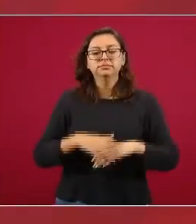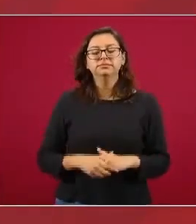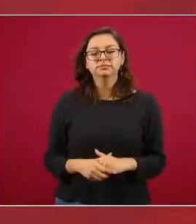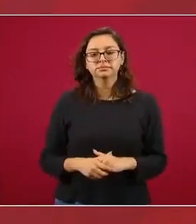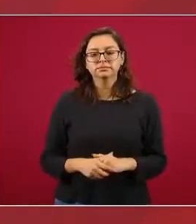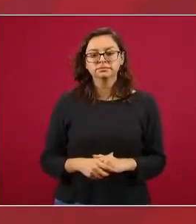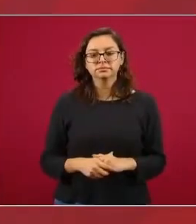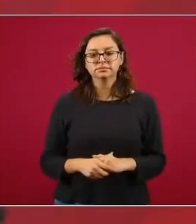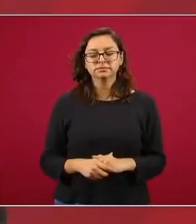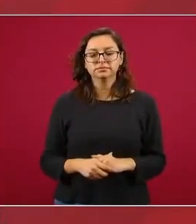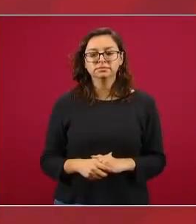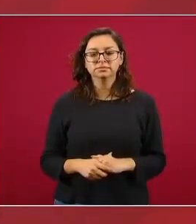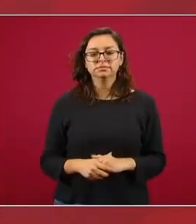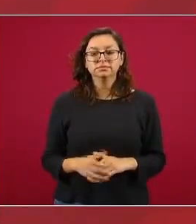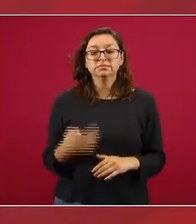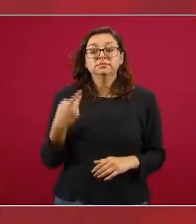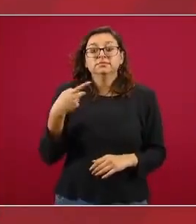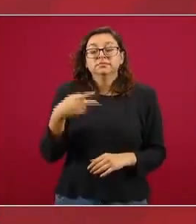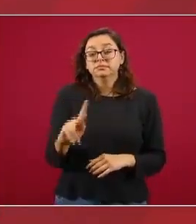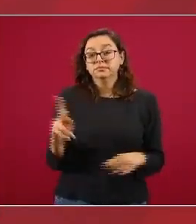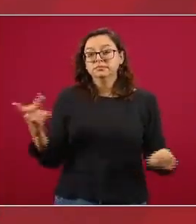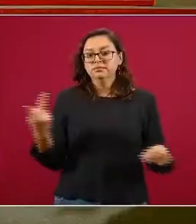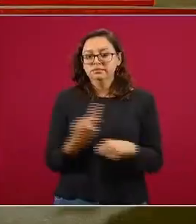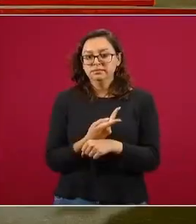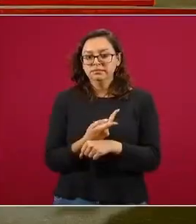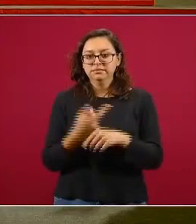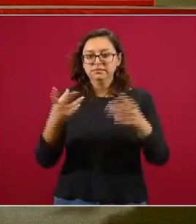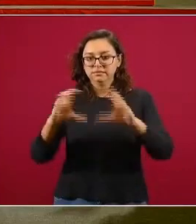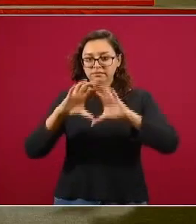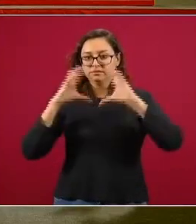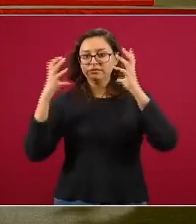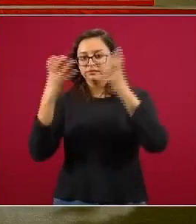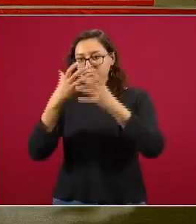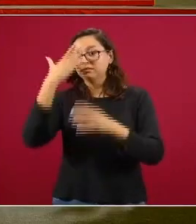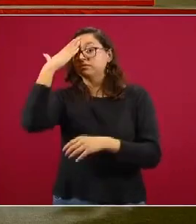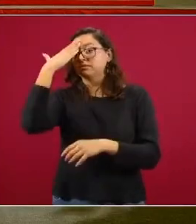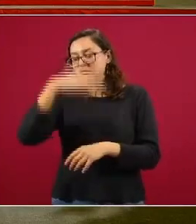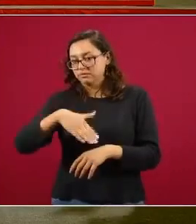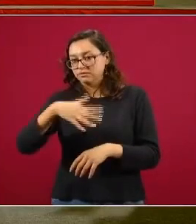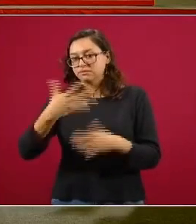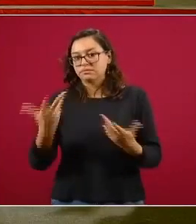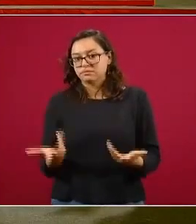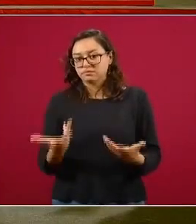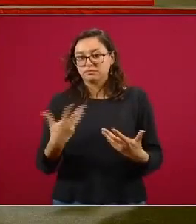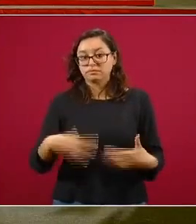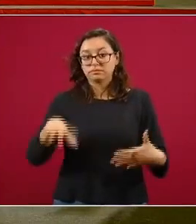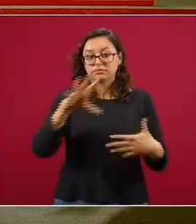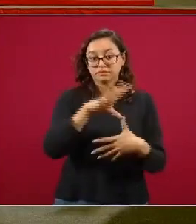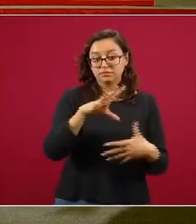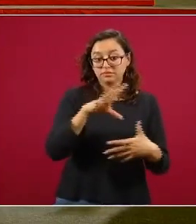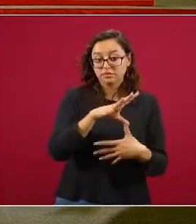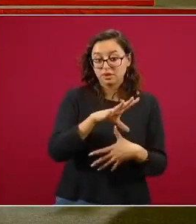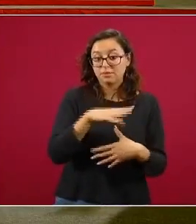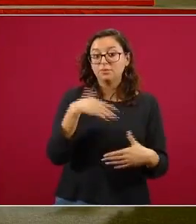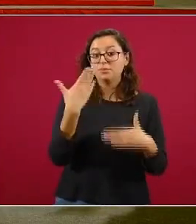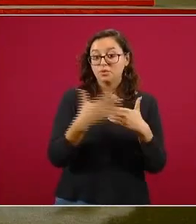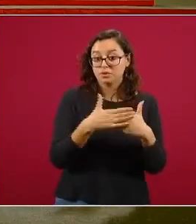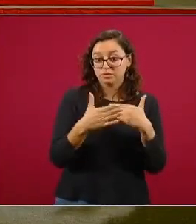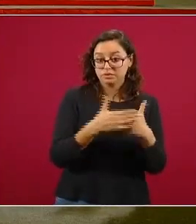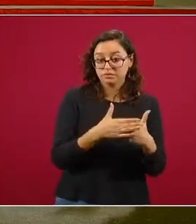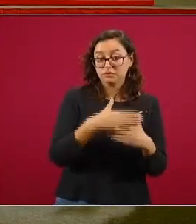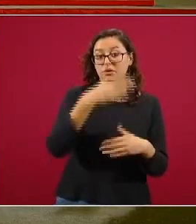una predicción a nivel global para el hemisferio norte de que COVID podría repuntar cuando